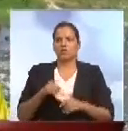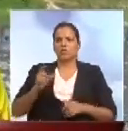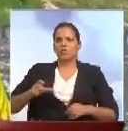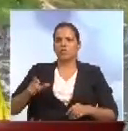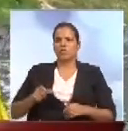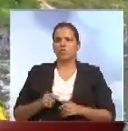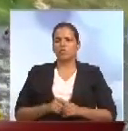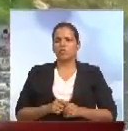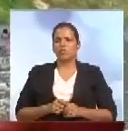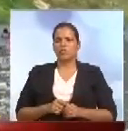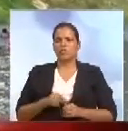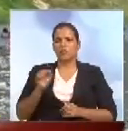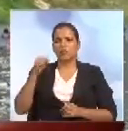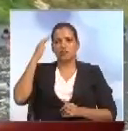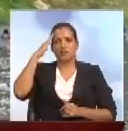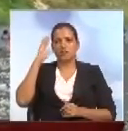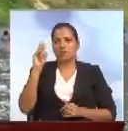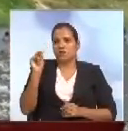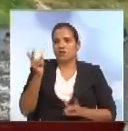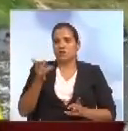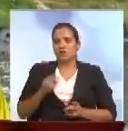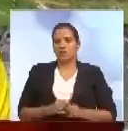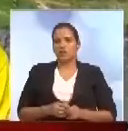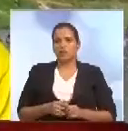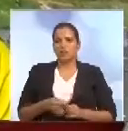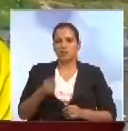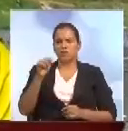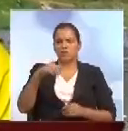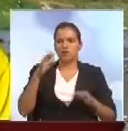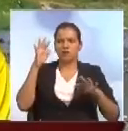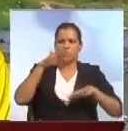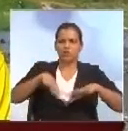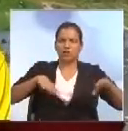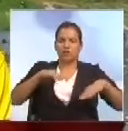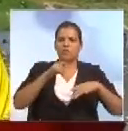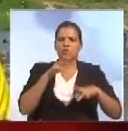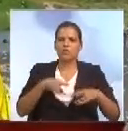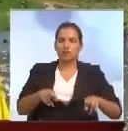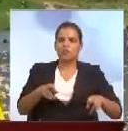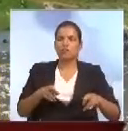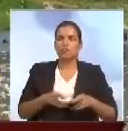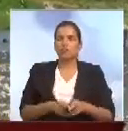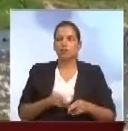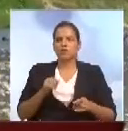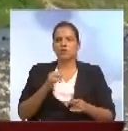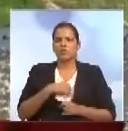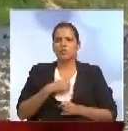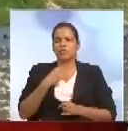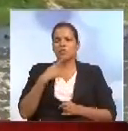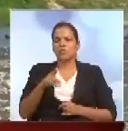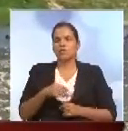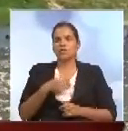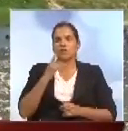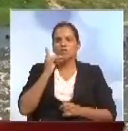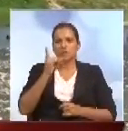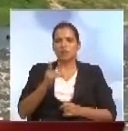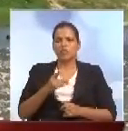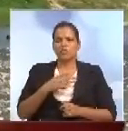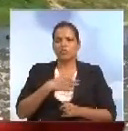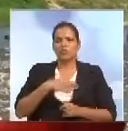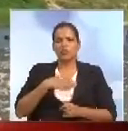gente... El que sabe, el que no, pues igual se mete a las aguas y como que hace turismo, pero le estamos